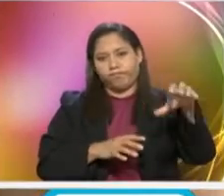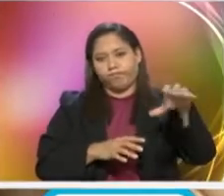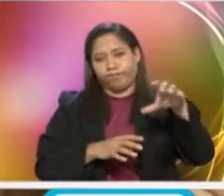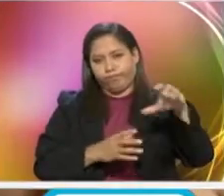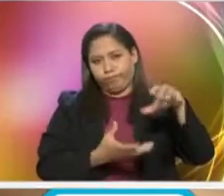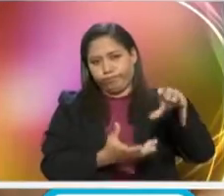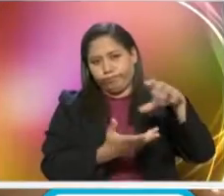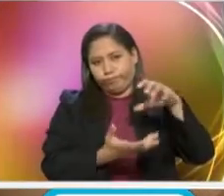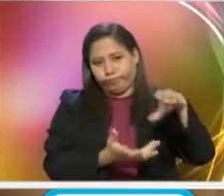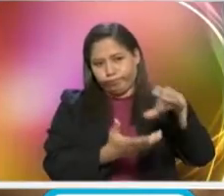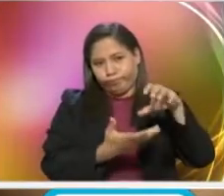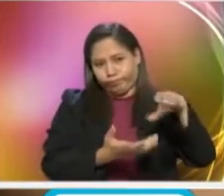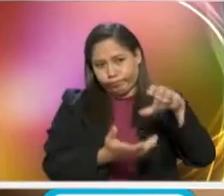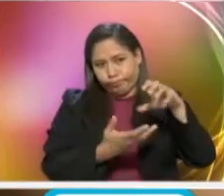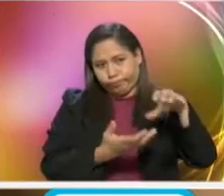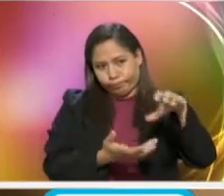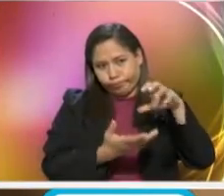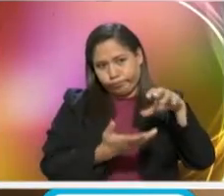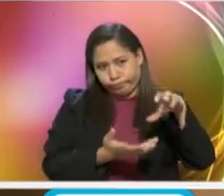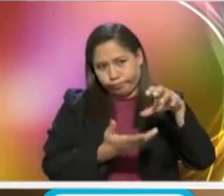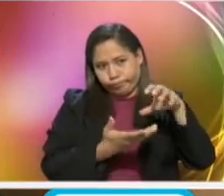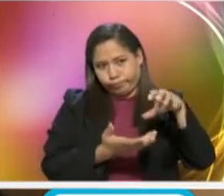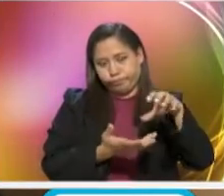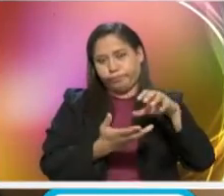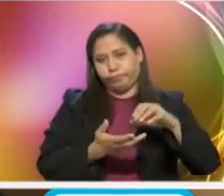Ahí va, ahí va, ahí va, ahí va.